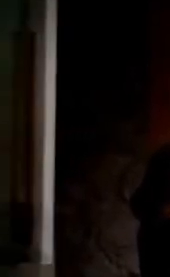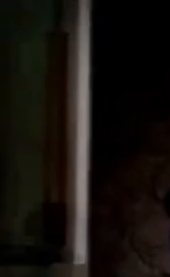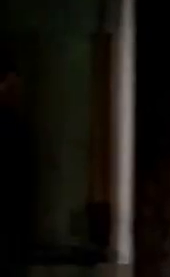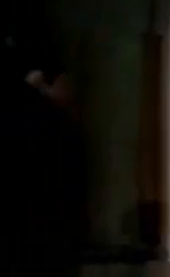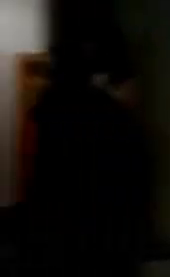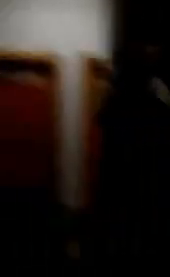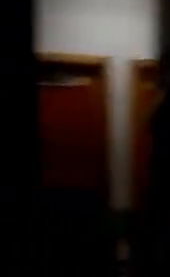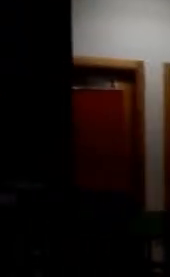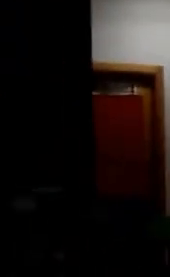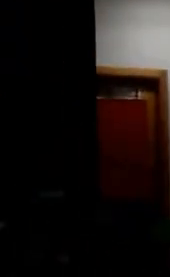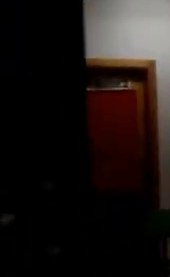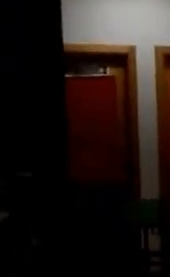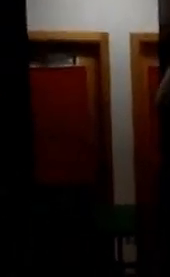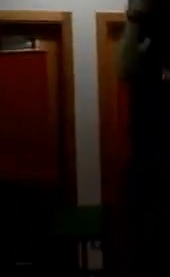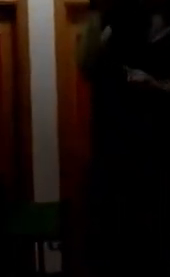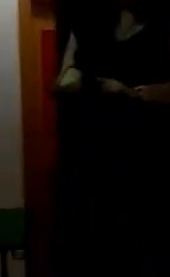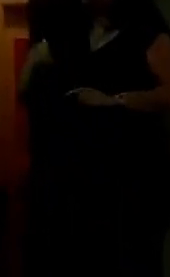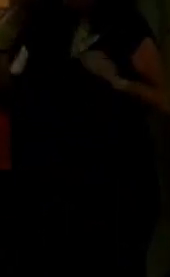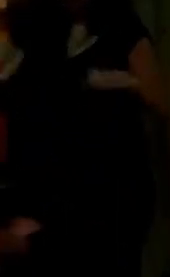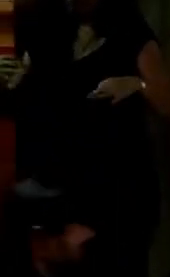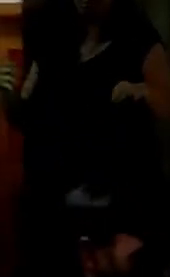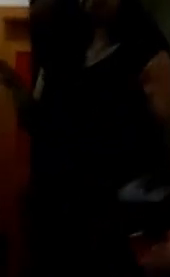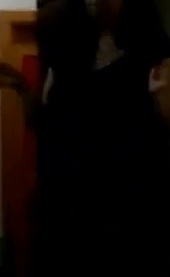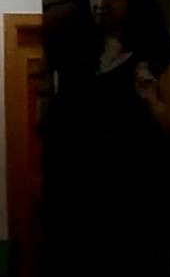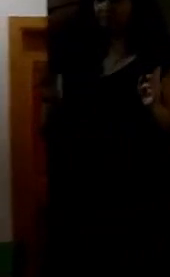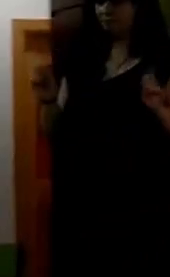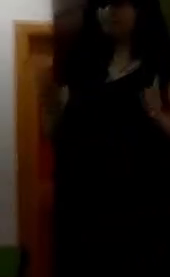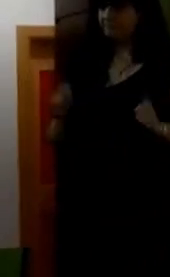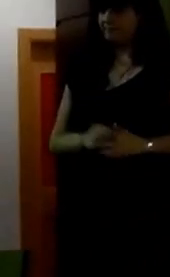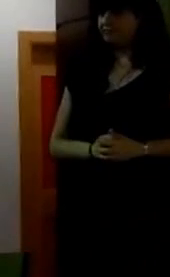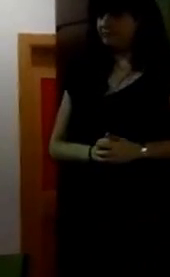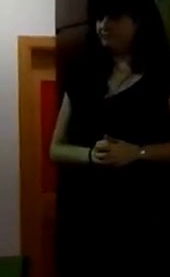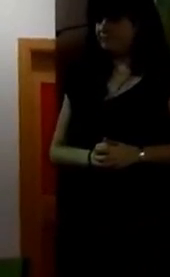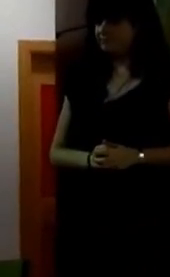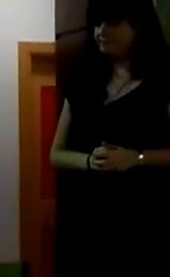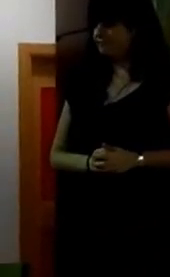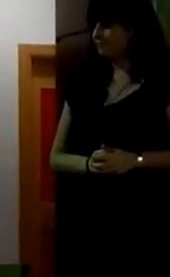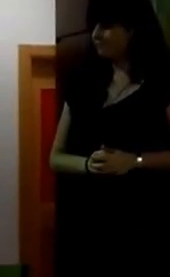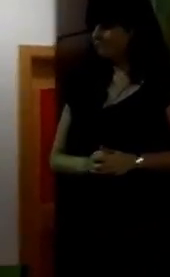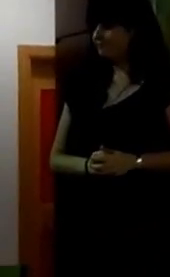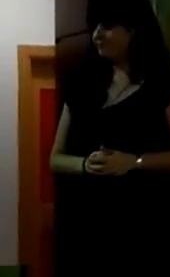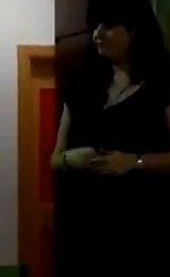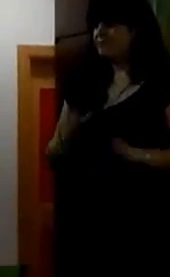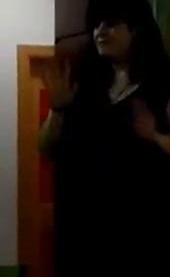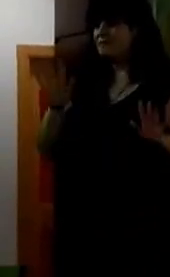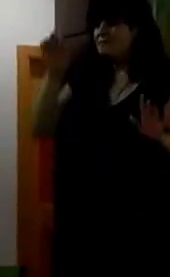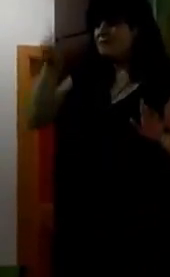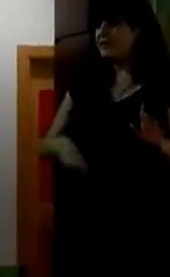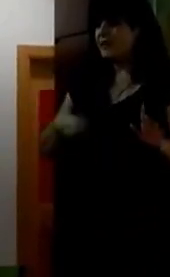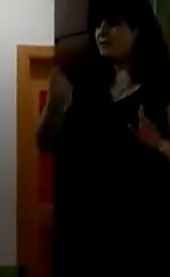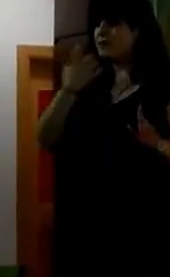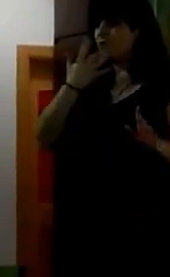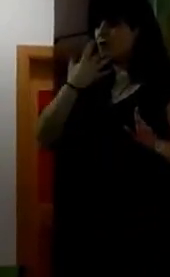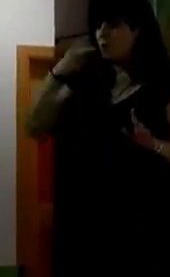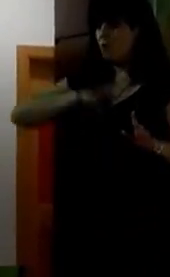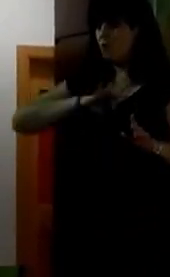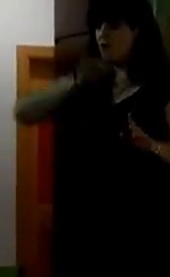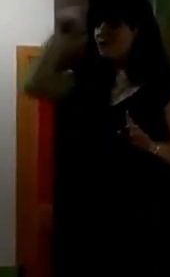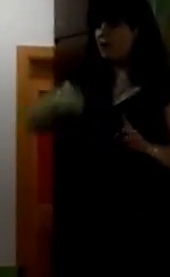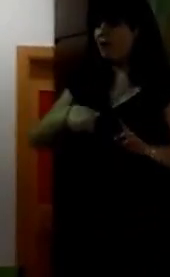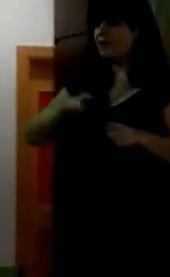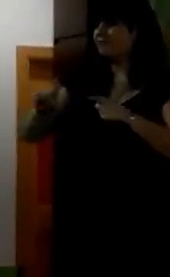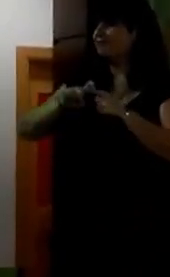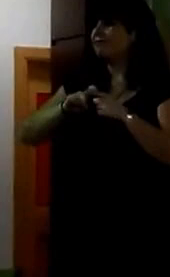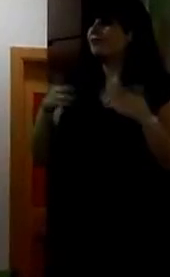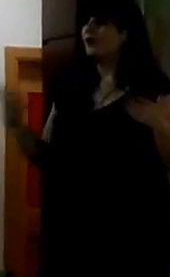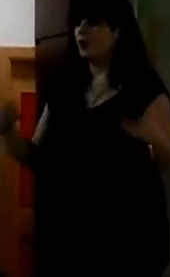forza, o propio Pontevedra apelar a forza da razón, e tamén é propio de Pontevedra falar,